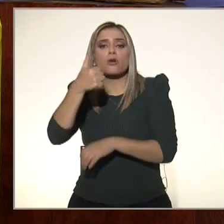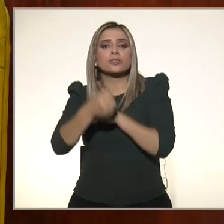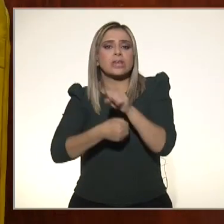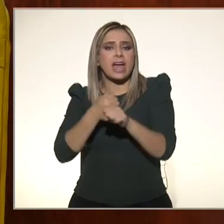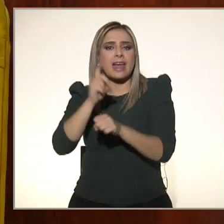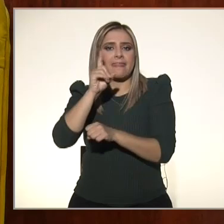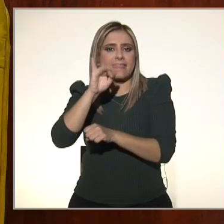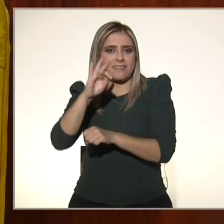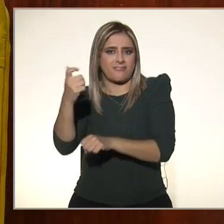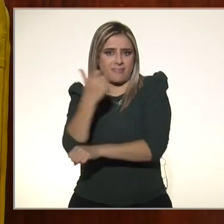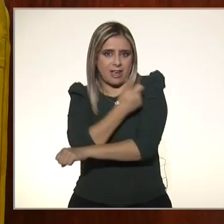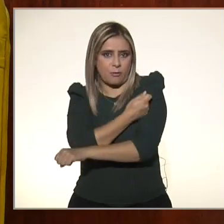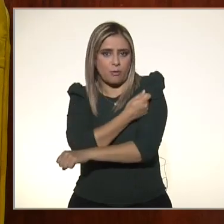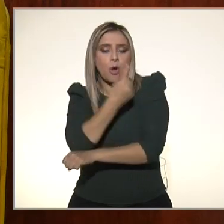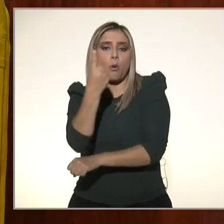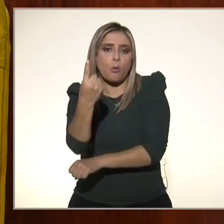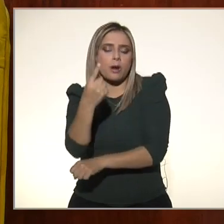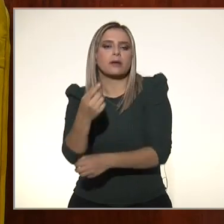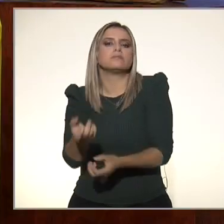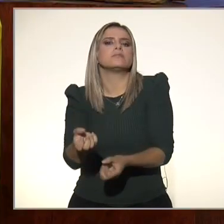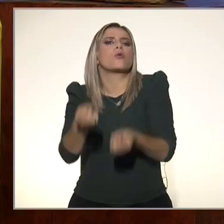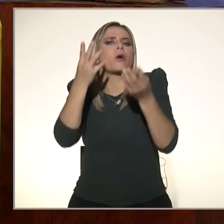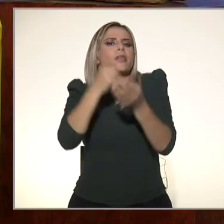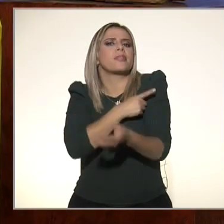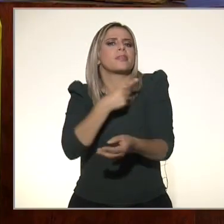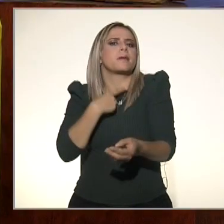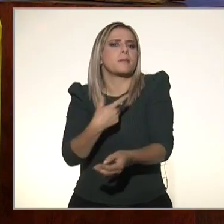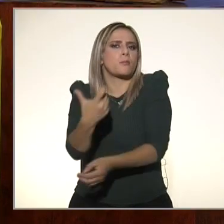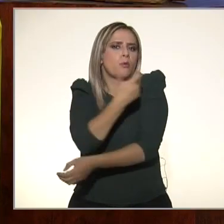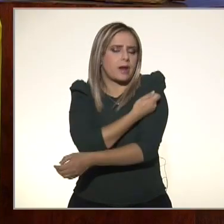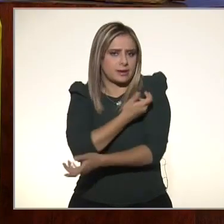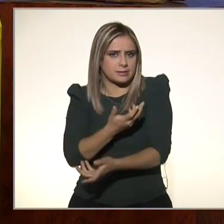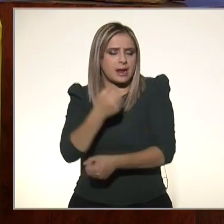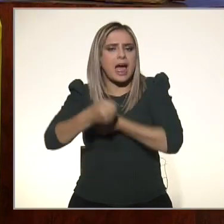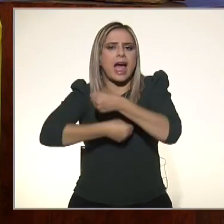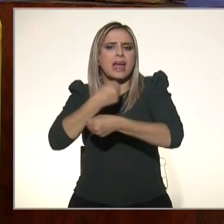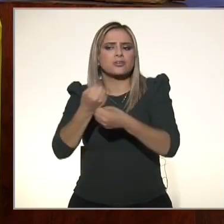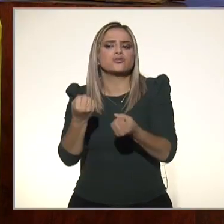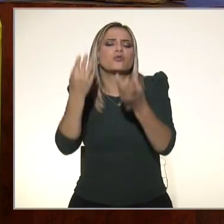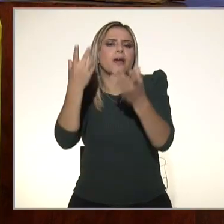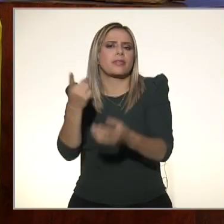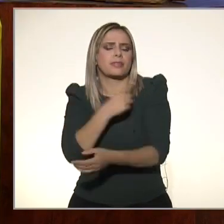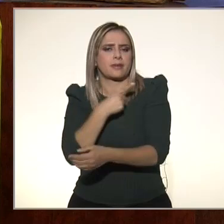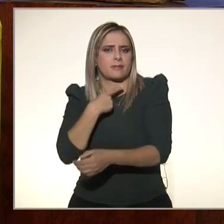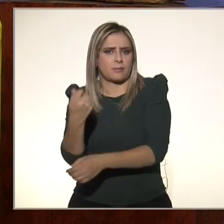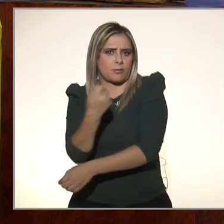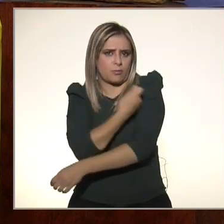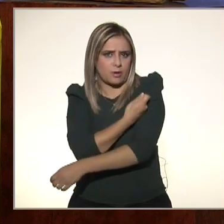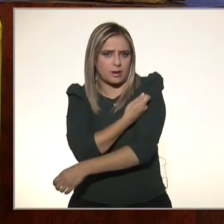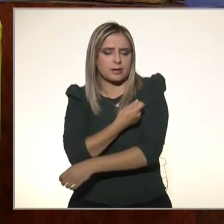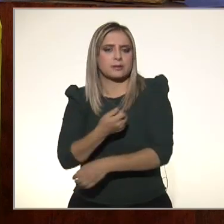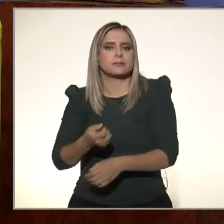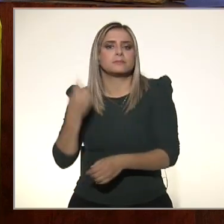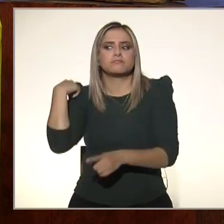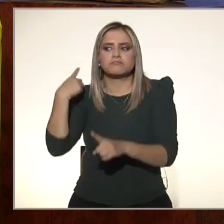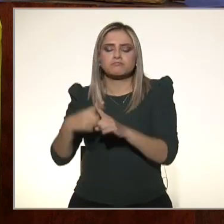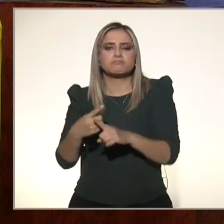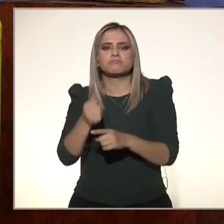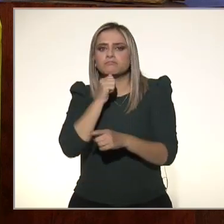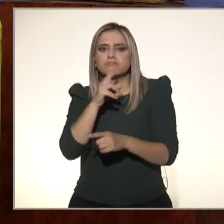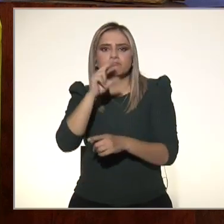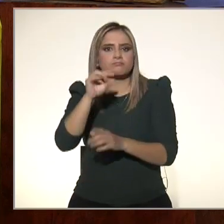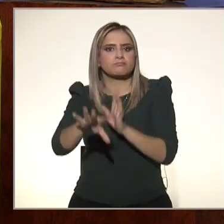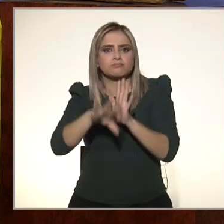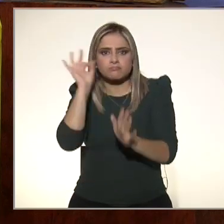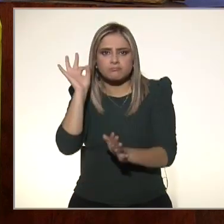DIF, pero le pusieron una. ¿Cuántas deben de ponerse? ¿A qué edad se deben de poner? Desde hace 3 años y ahora no la encuentra. ¿Tiene que ir a un sector